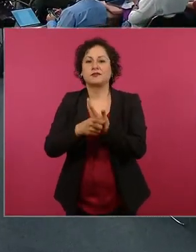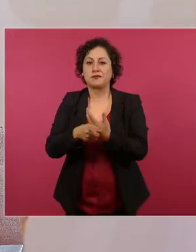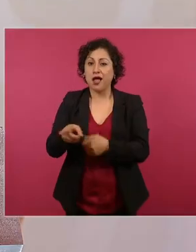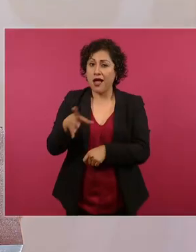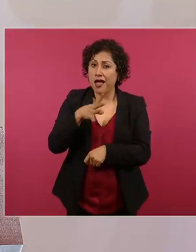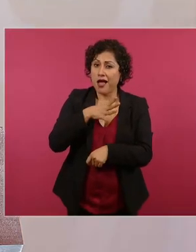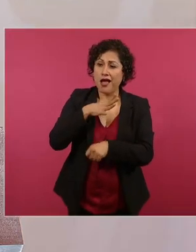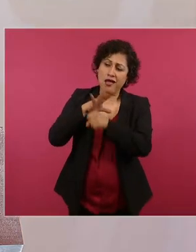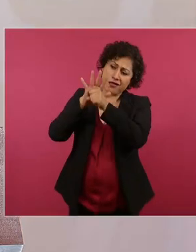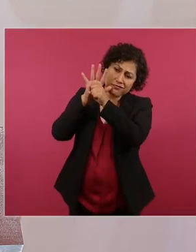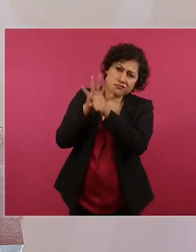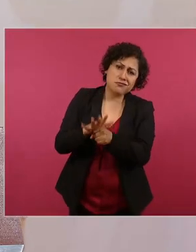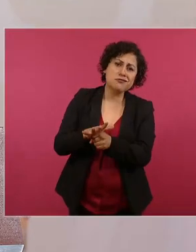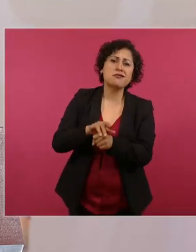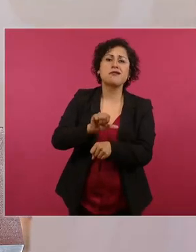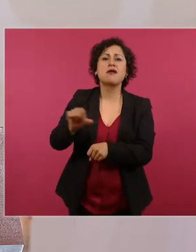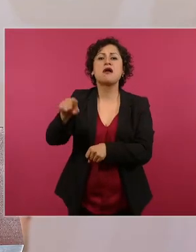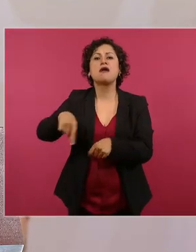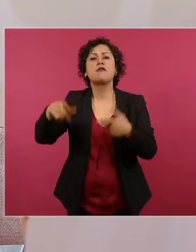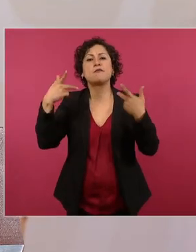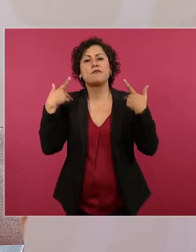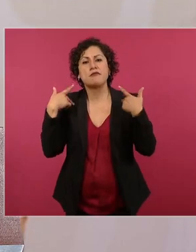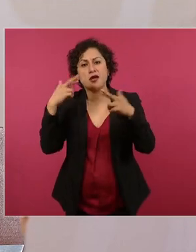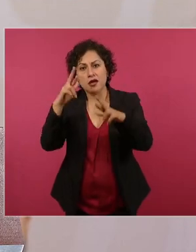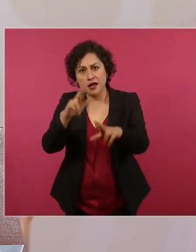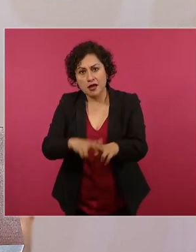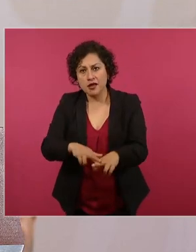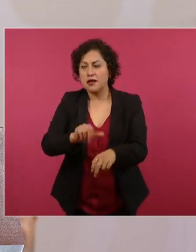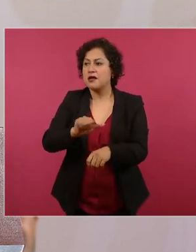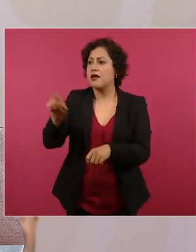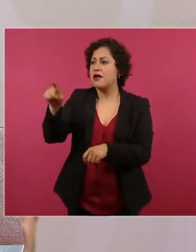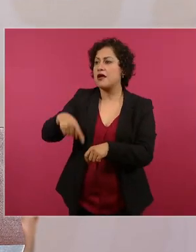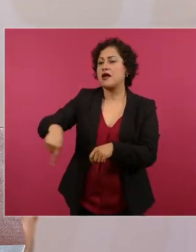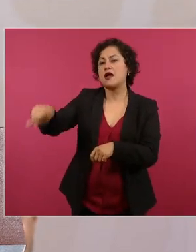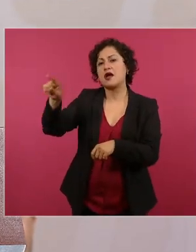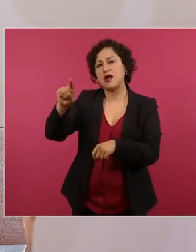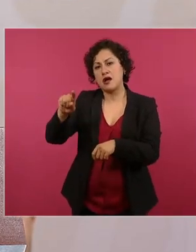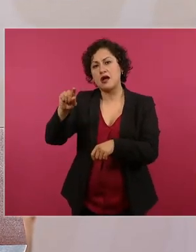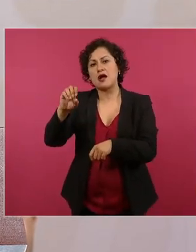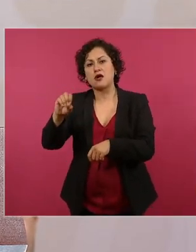a los maestros, a las organizaciones sociales